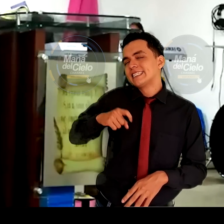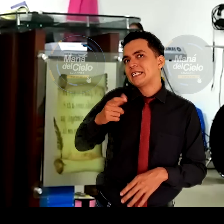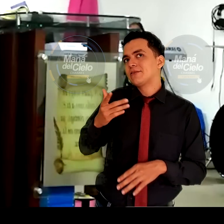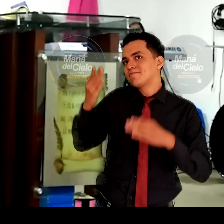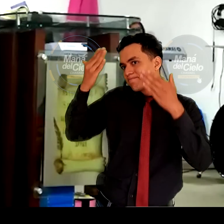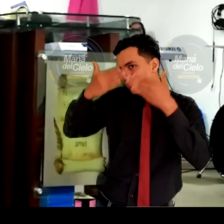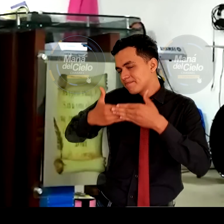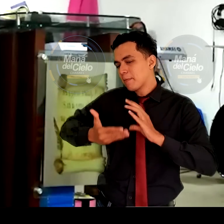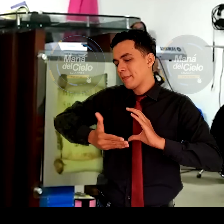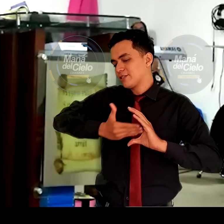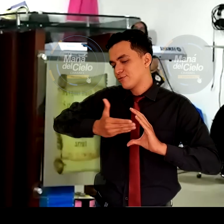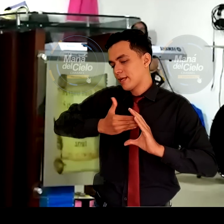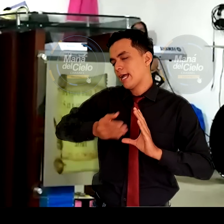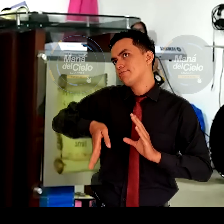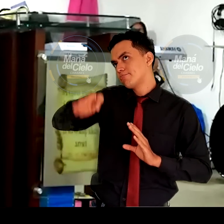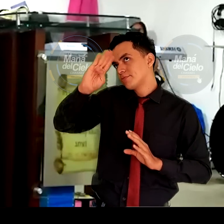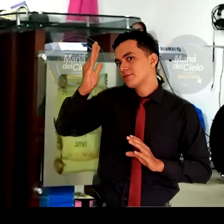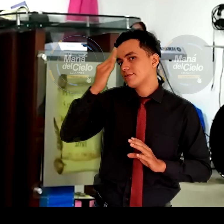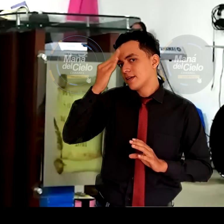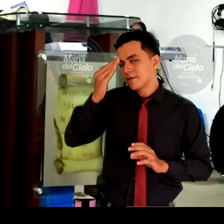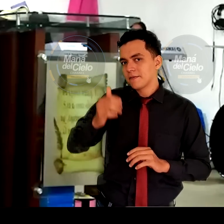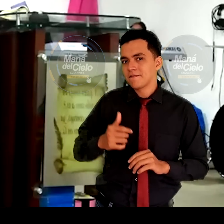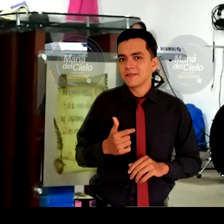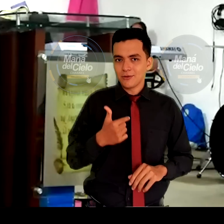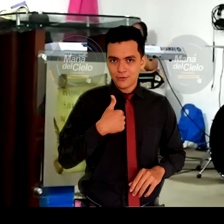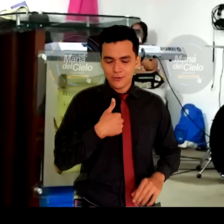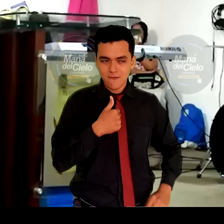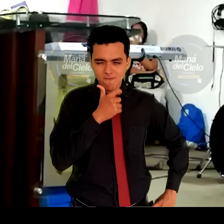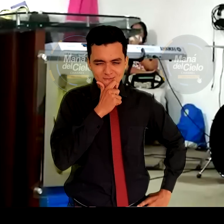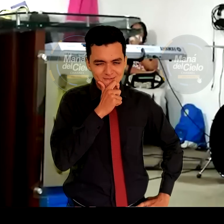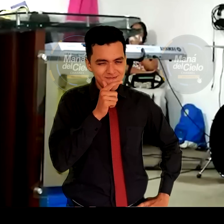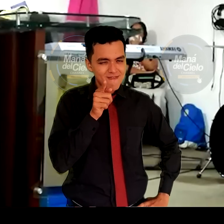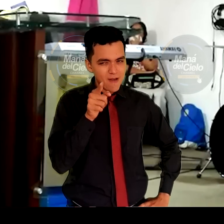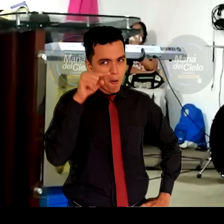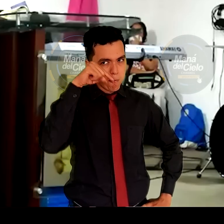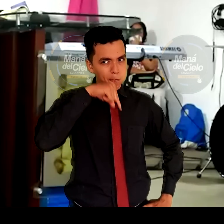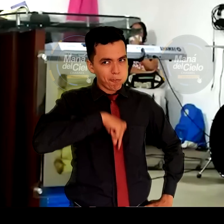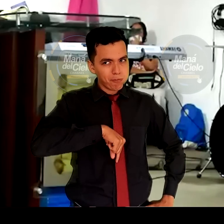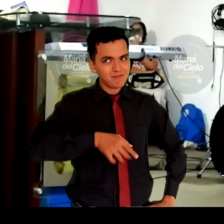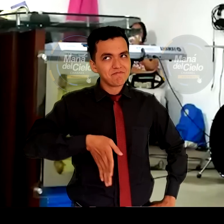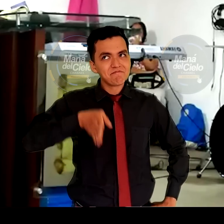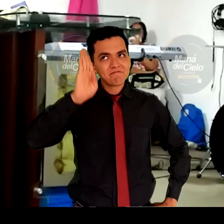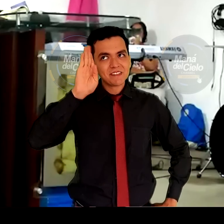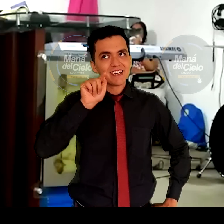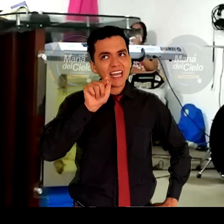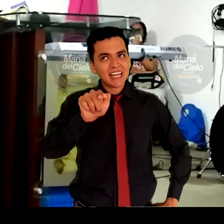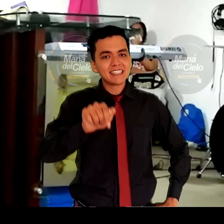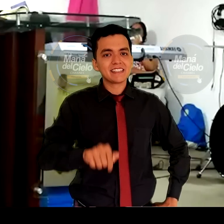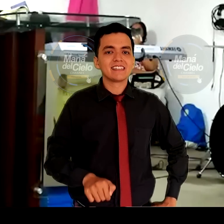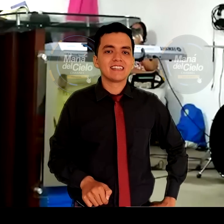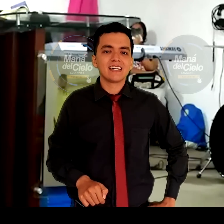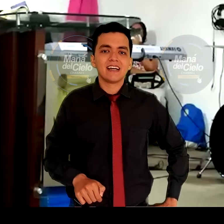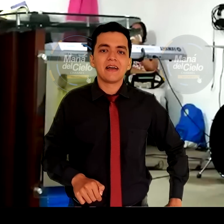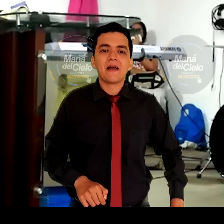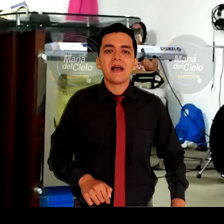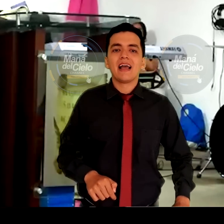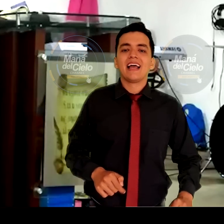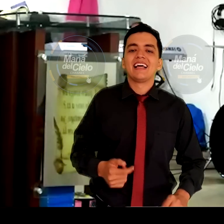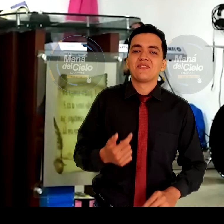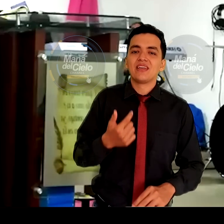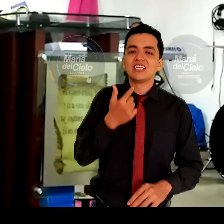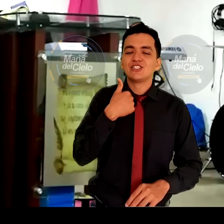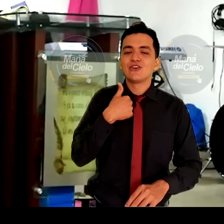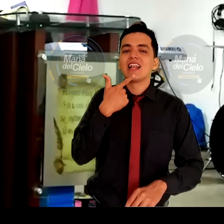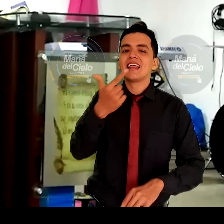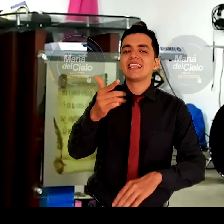¿Cómo serían, mis hermanos, que yo le dije: sí, mi amor, vamos a orar por ti, porque el que tiene la lucha con esa música romántica eres tú? Ay, mami, ¿quién le dijo? El